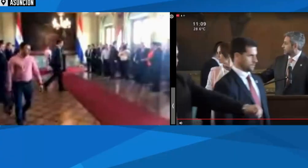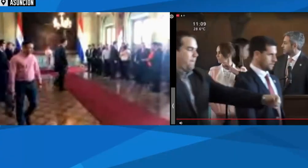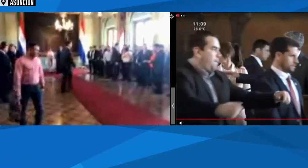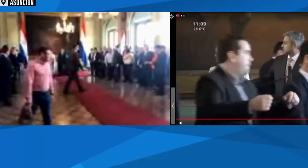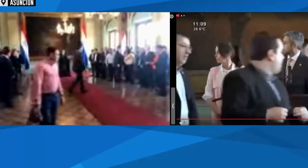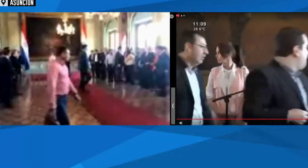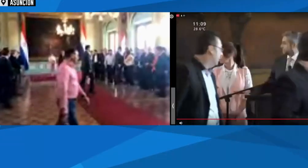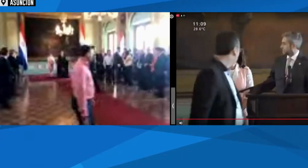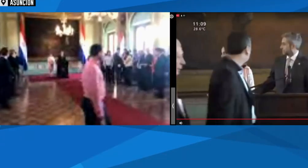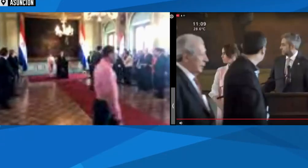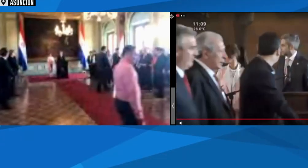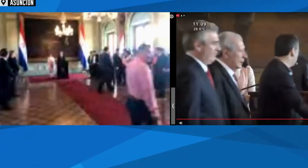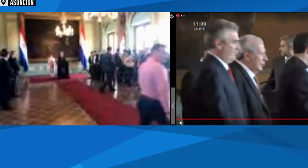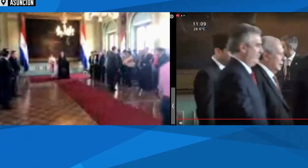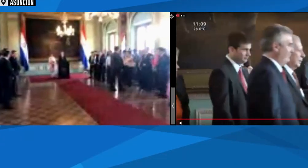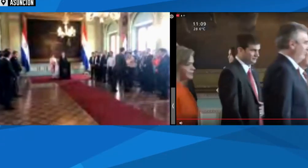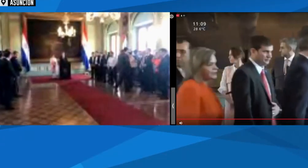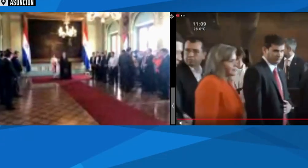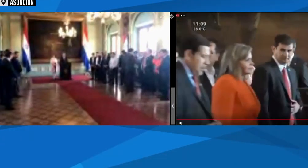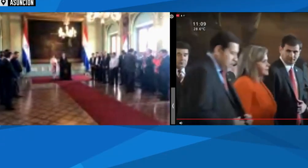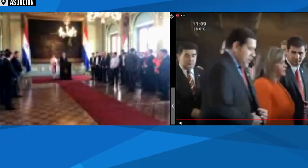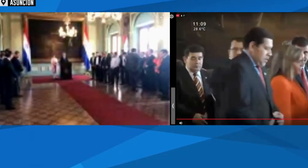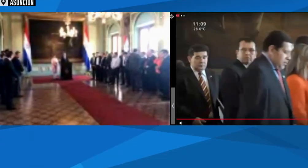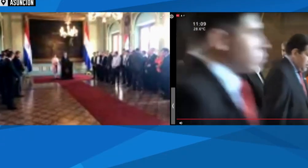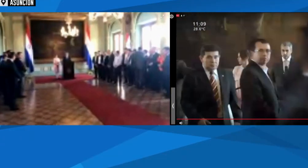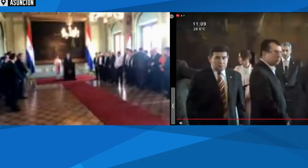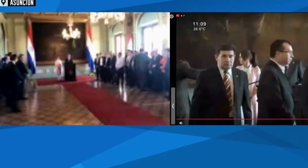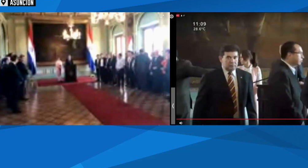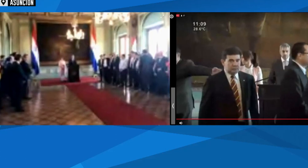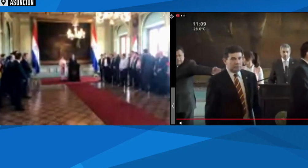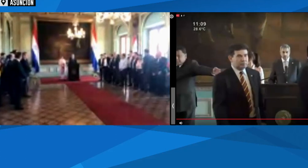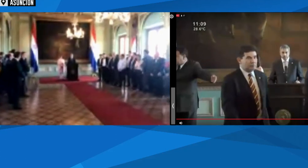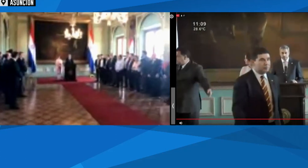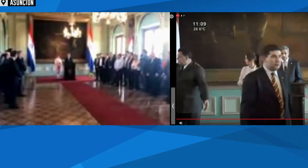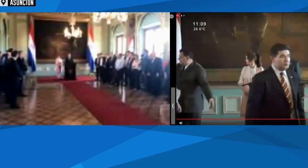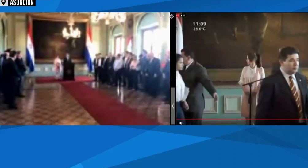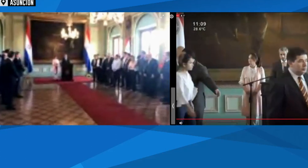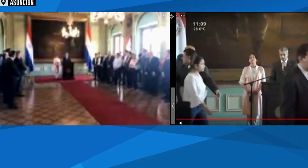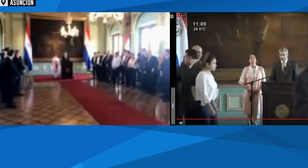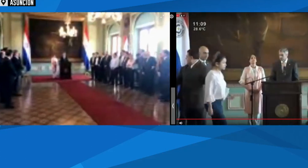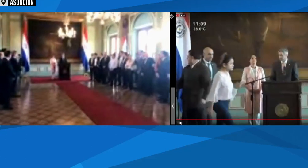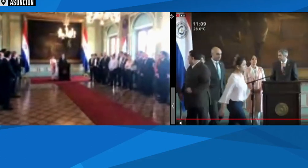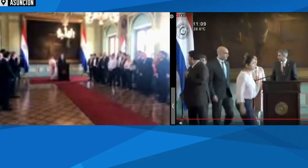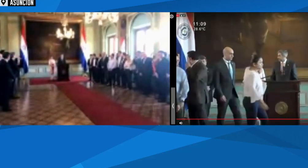se va a dirigir. Habla el presidente de la República. Al presidente de la República, acompañado de la primera dama. Muy buenos días.